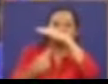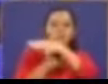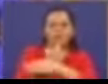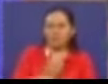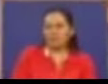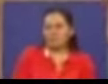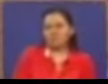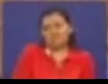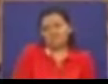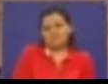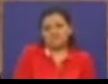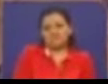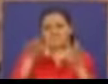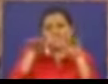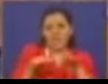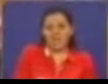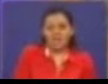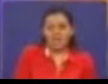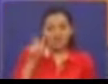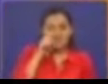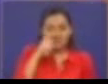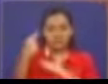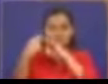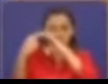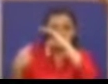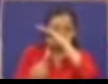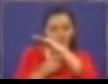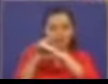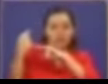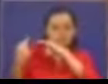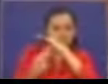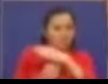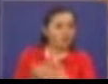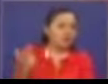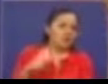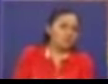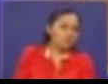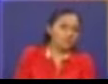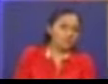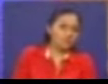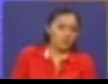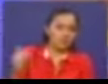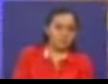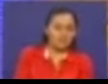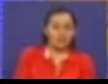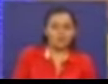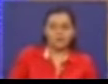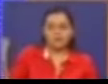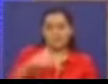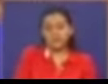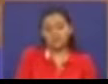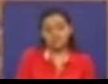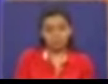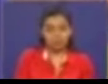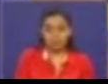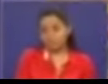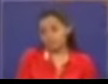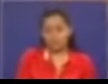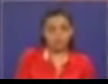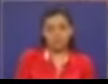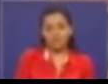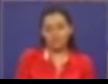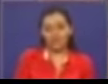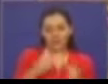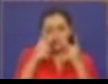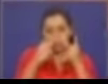el mundo y Rally repite la misma tontería y es el tema de moda en los medios de comunicación. Veamos el